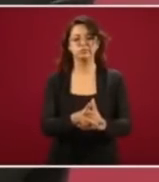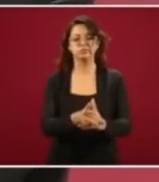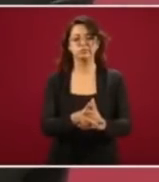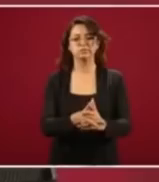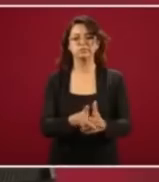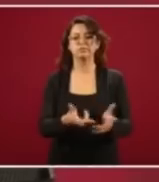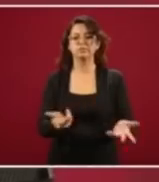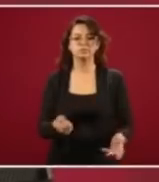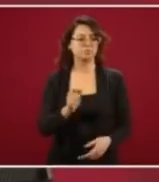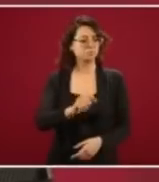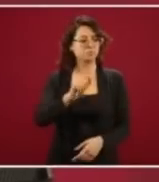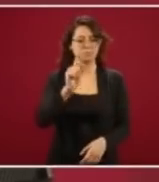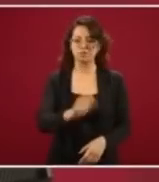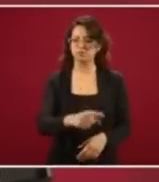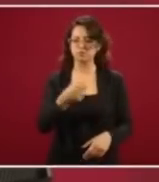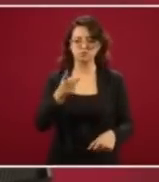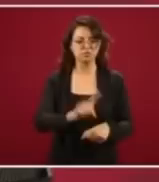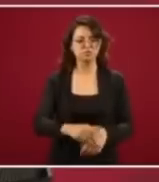el mismo día.